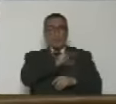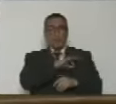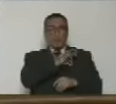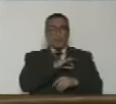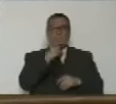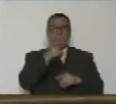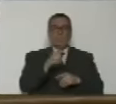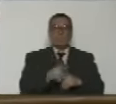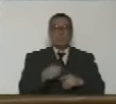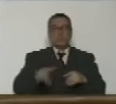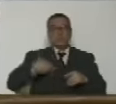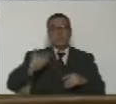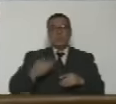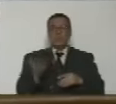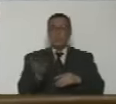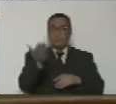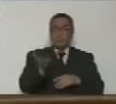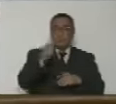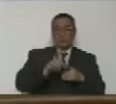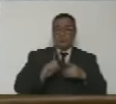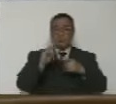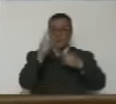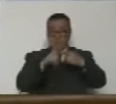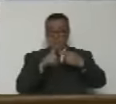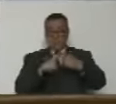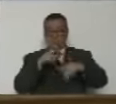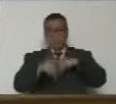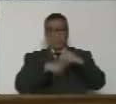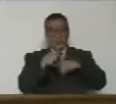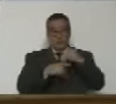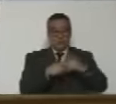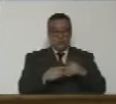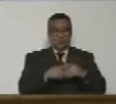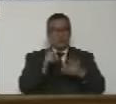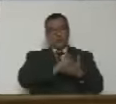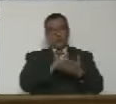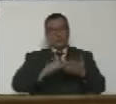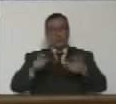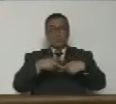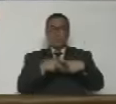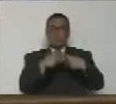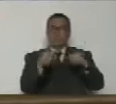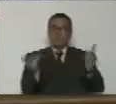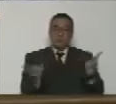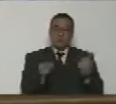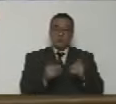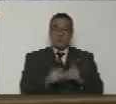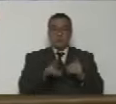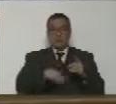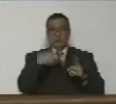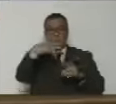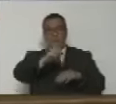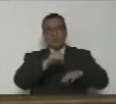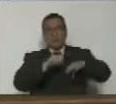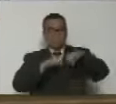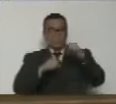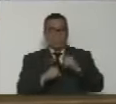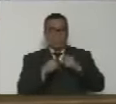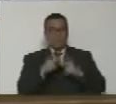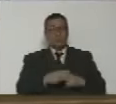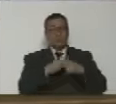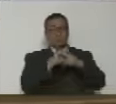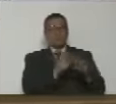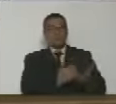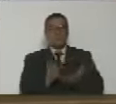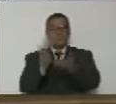comunal gocen de prioridad y preferencia en los procesos de contrataciones públicas para la adquisición de bienes, prestaciones